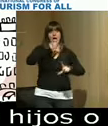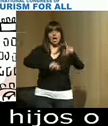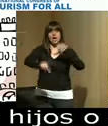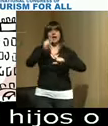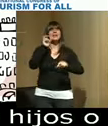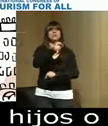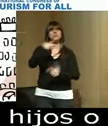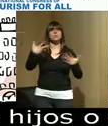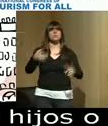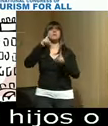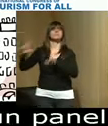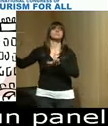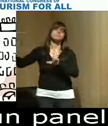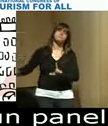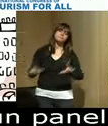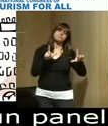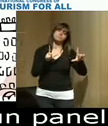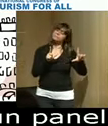favor.